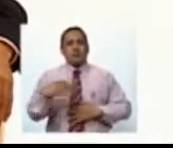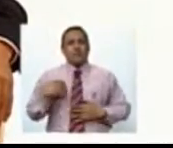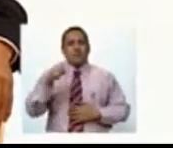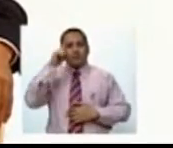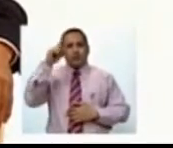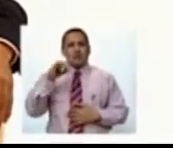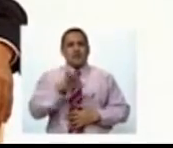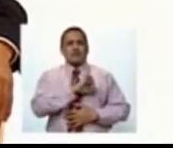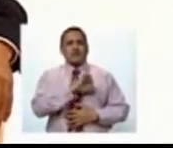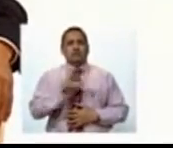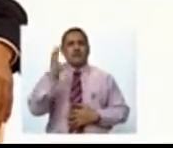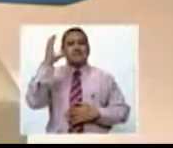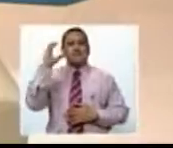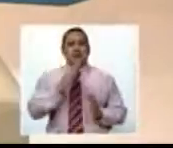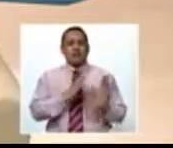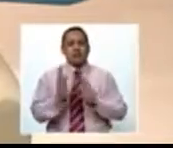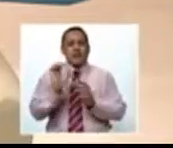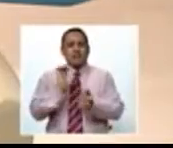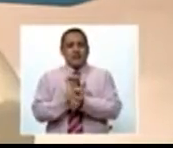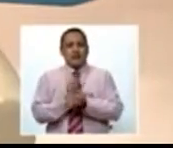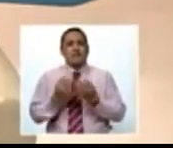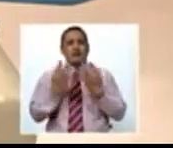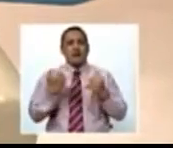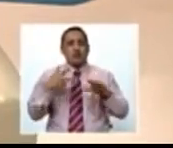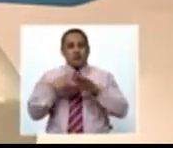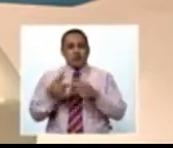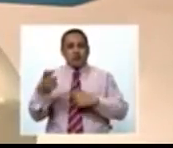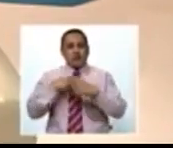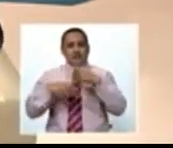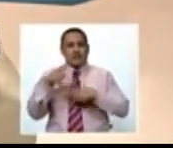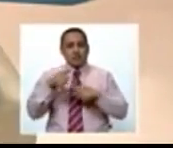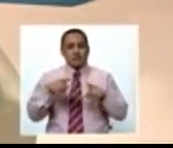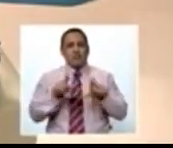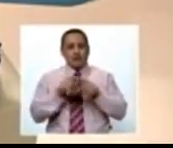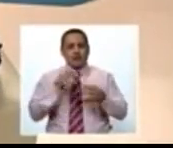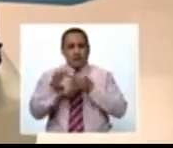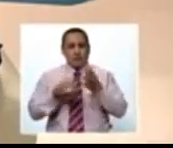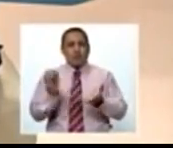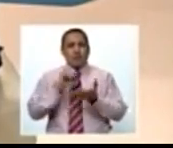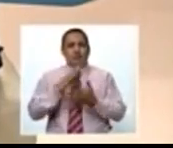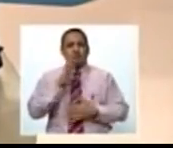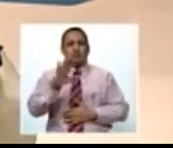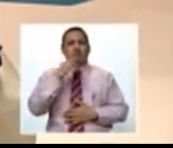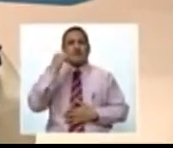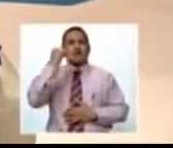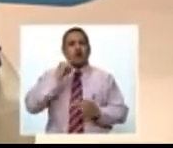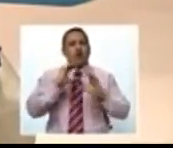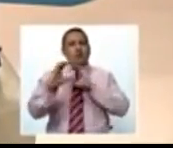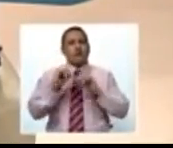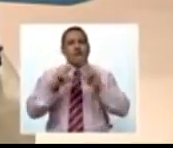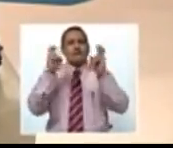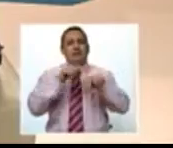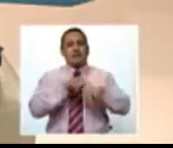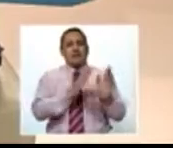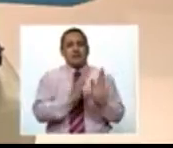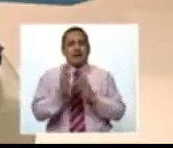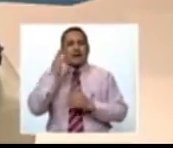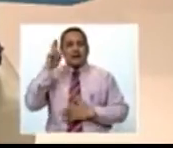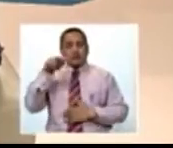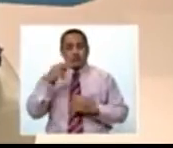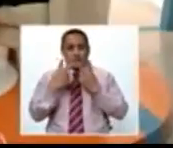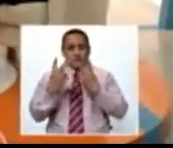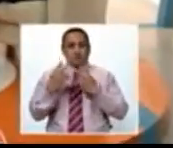del Instituto de Ciencias Procesal Penal. Nos vamos rapidito a la pausa, ya me apuran, rapidito a la pausa, regresemos con más en Tus Derechos, esta mañana conversando acerca del plazo razonable.